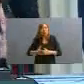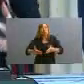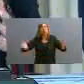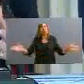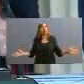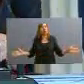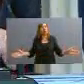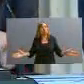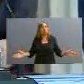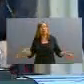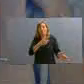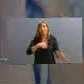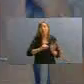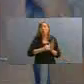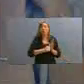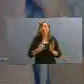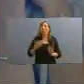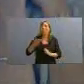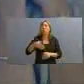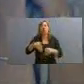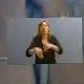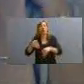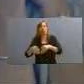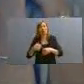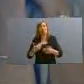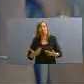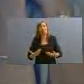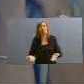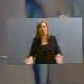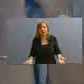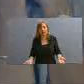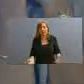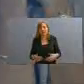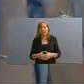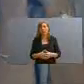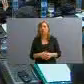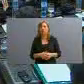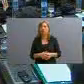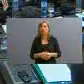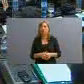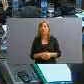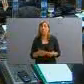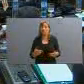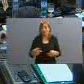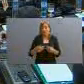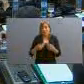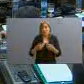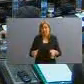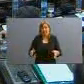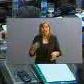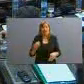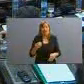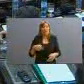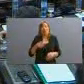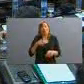permitir el ingreso de la ciudadanía. Lo cierto es que esto no ha sucedido, obviamente, por